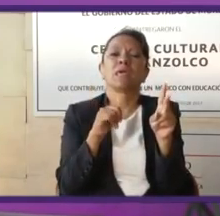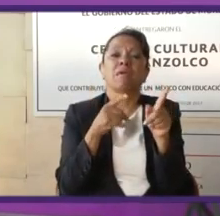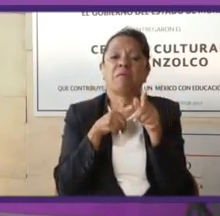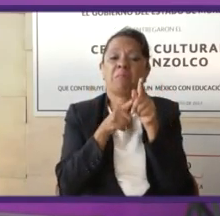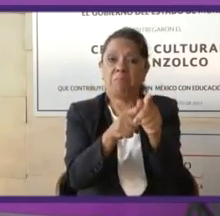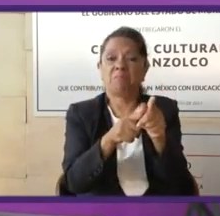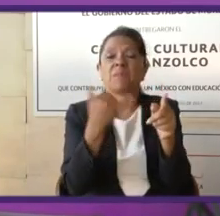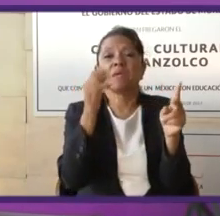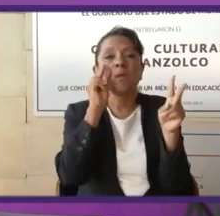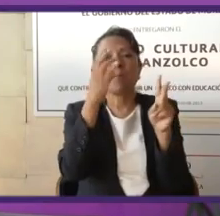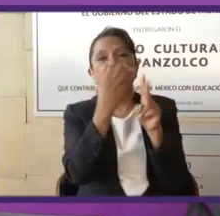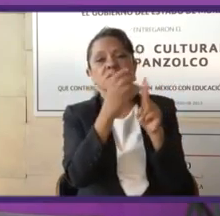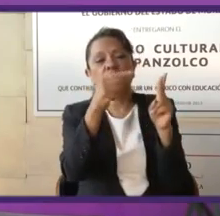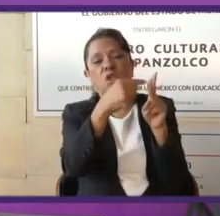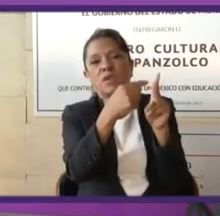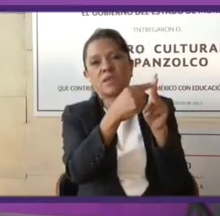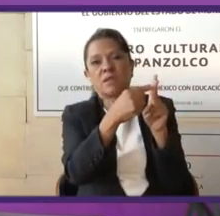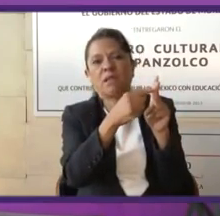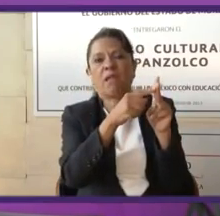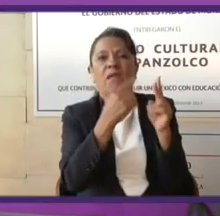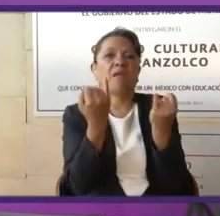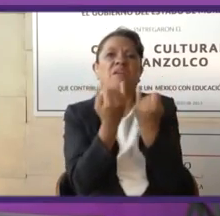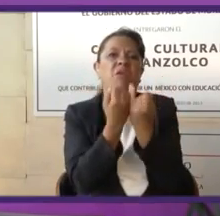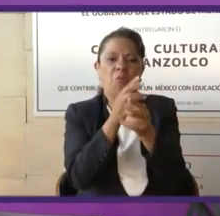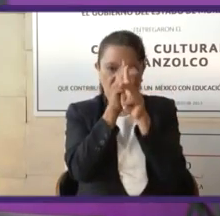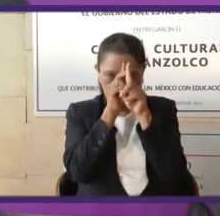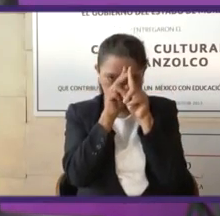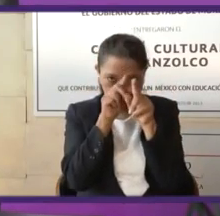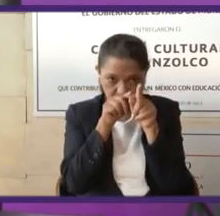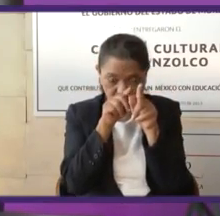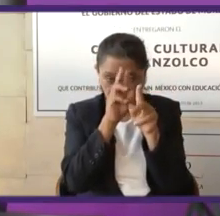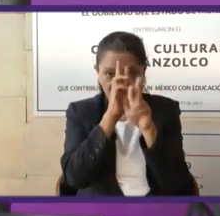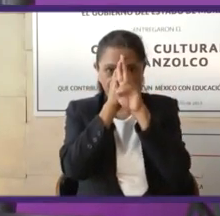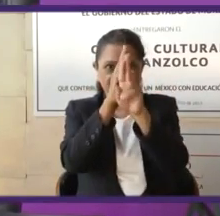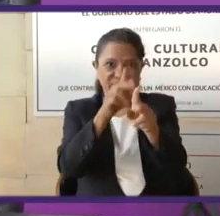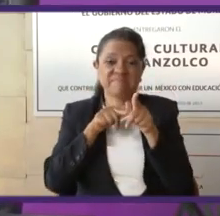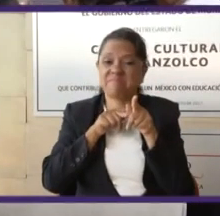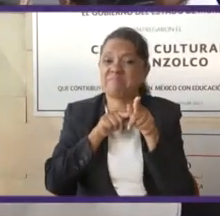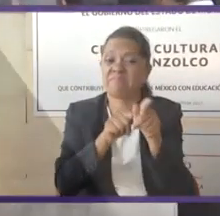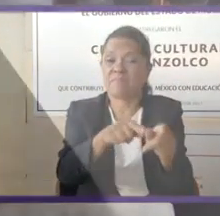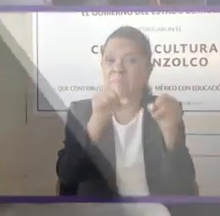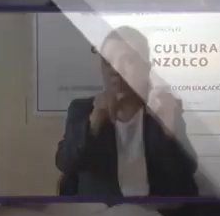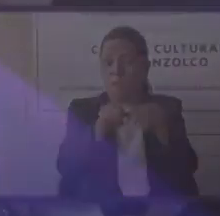y la visión del conservadurismo conservador de Morena. Gracias por su atención.